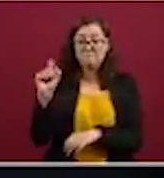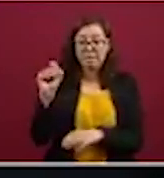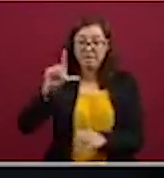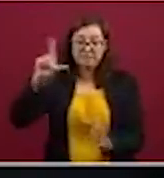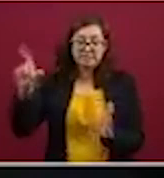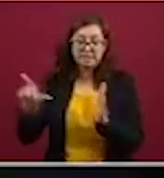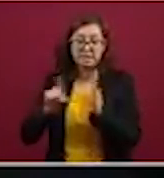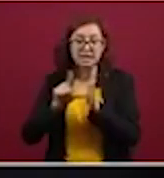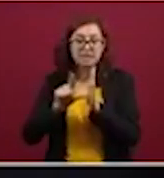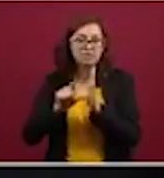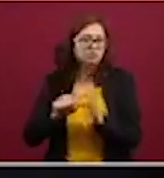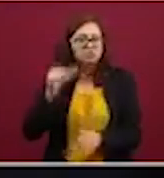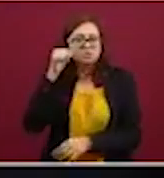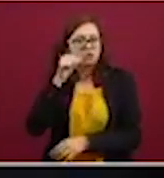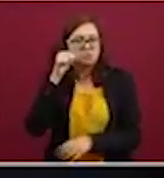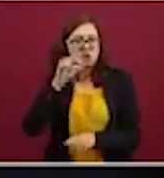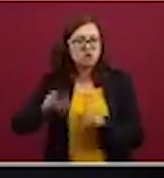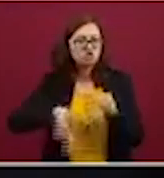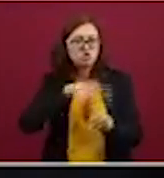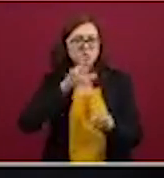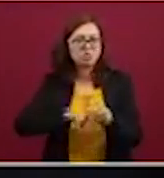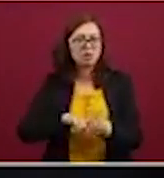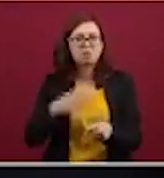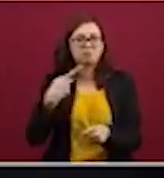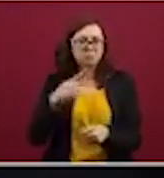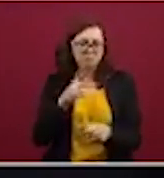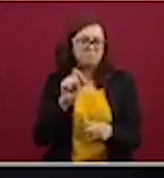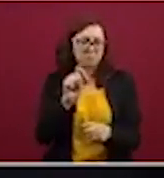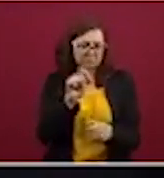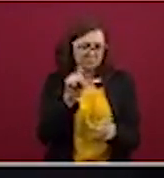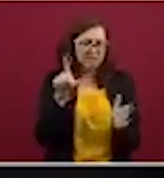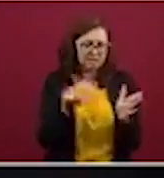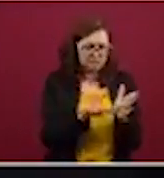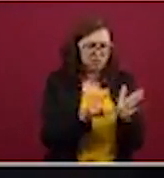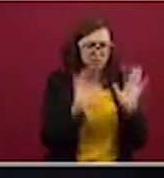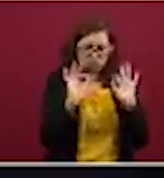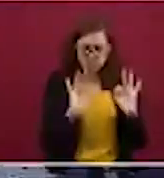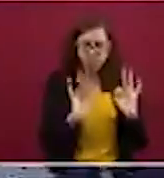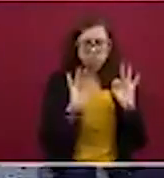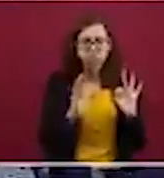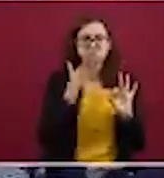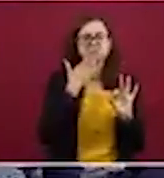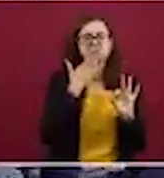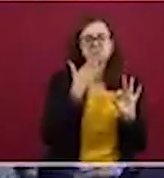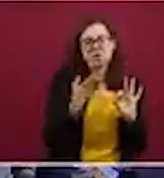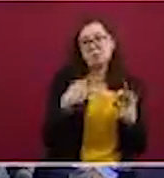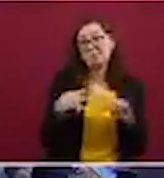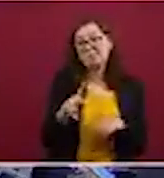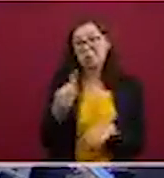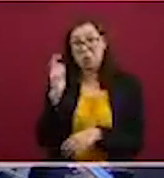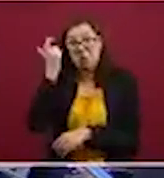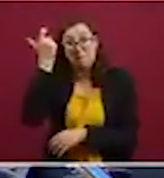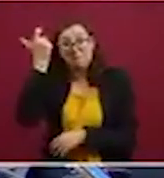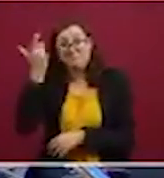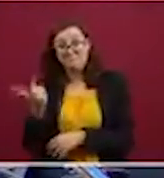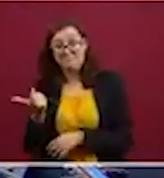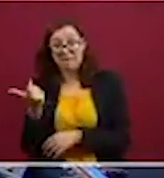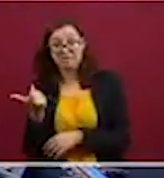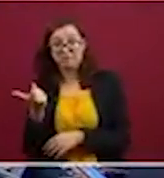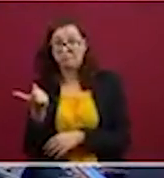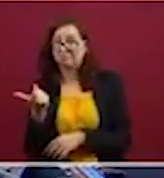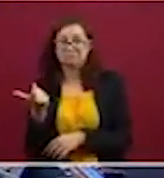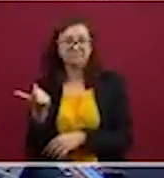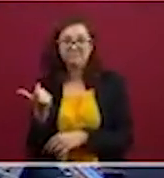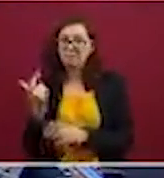eso simple sal es normal pero si uno carga en pesos si es dicho por todo el mundo que no es cierto que